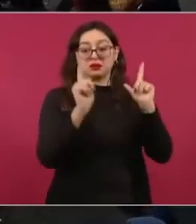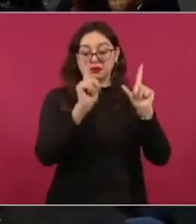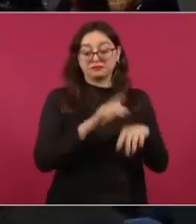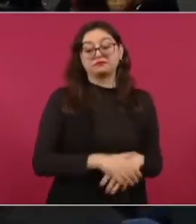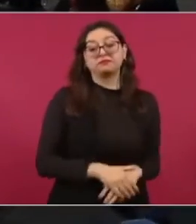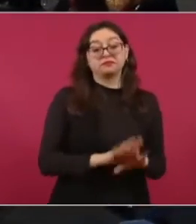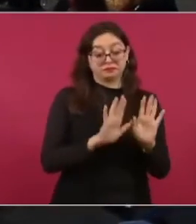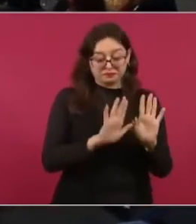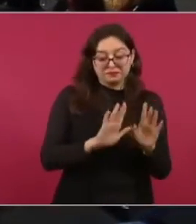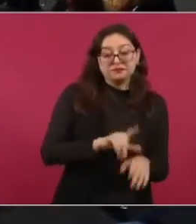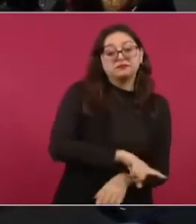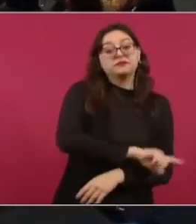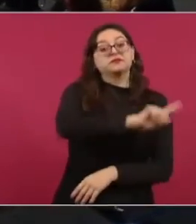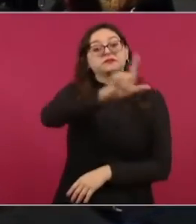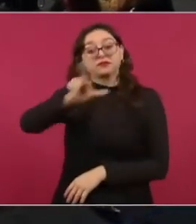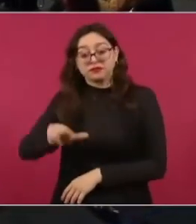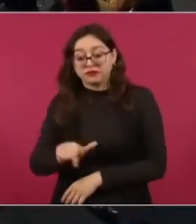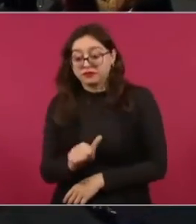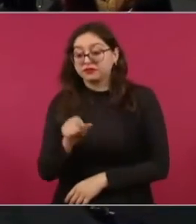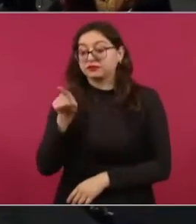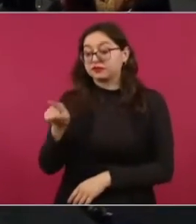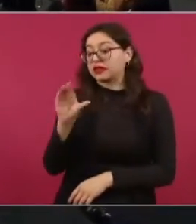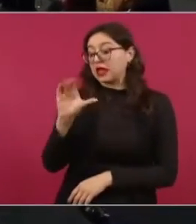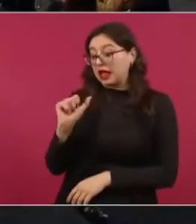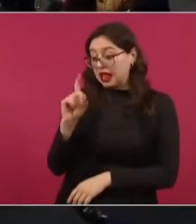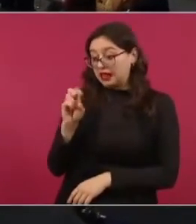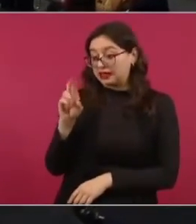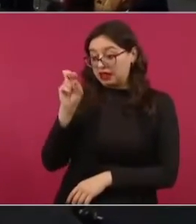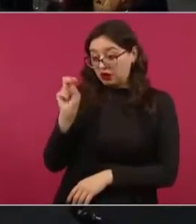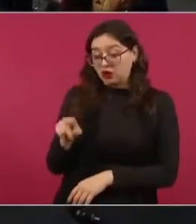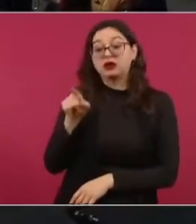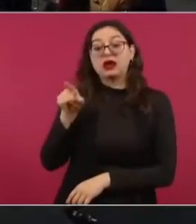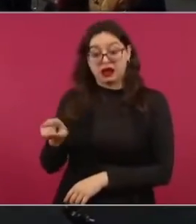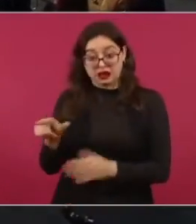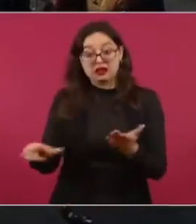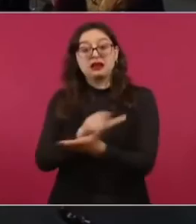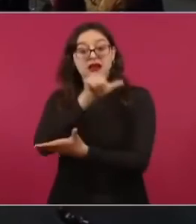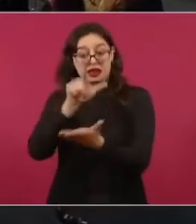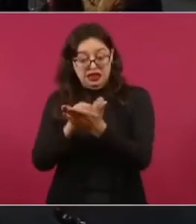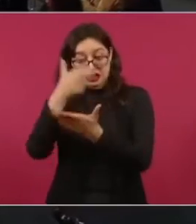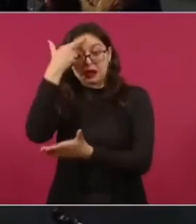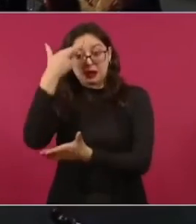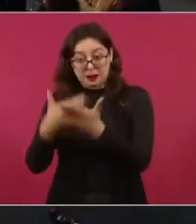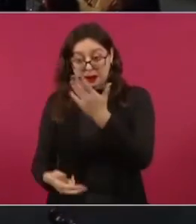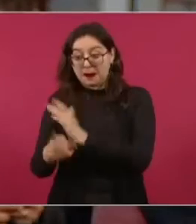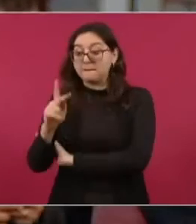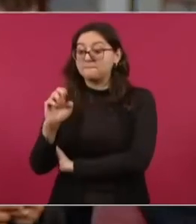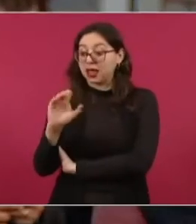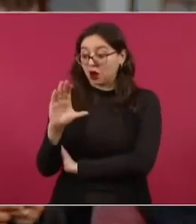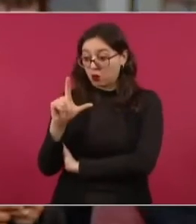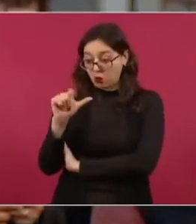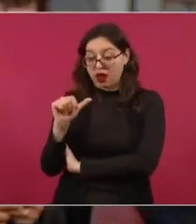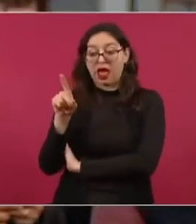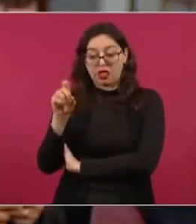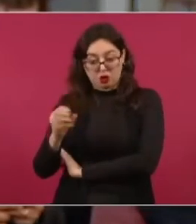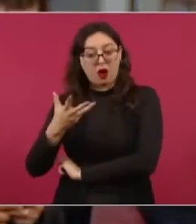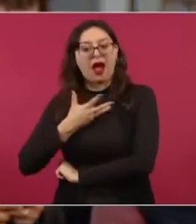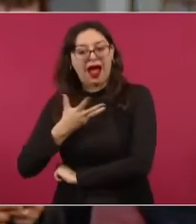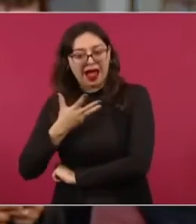estos acuerdos de administración pues pudo, por ejemplo, financiar su guerra contra el narcotráfico. Miles de millones de